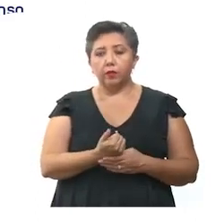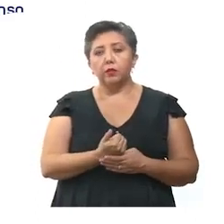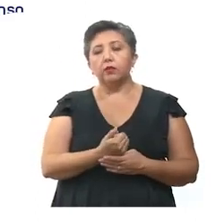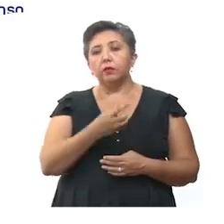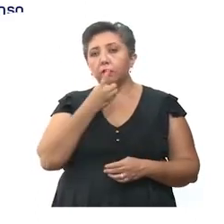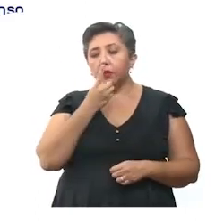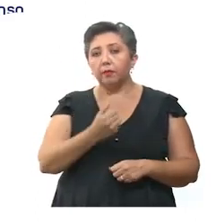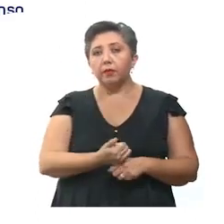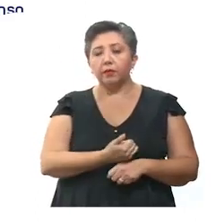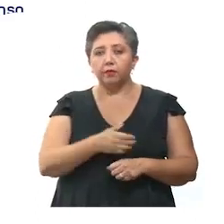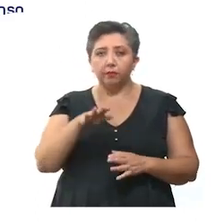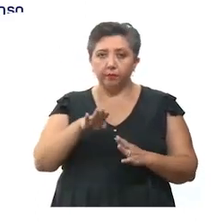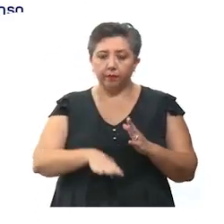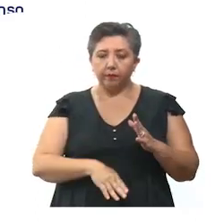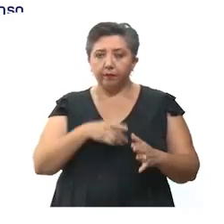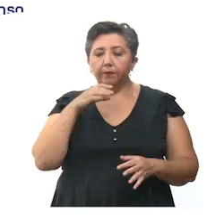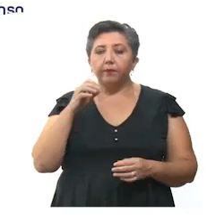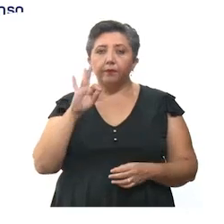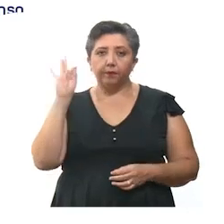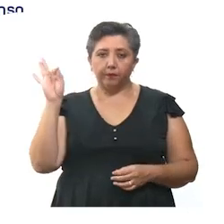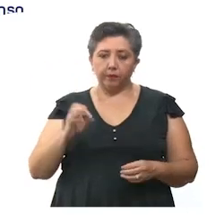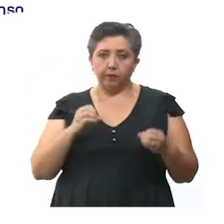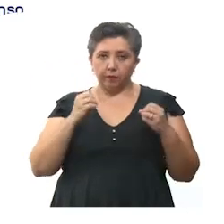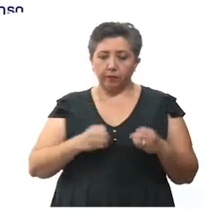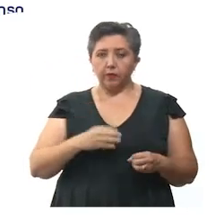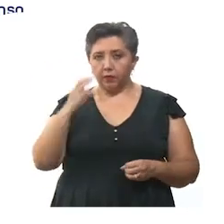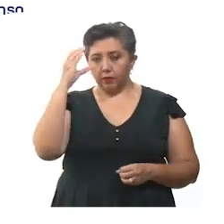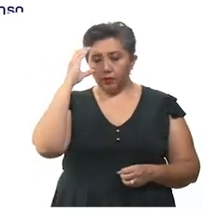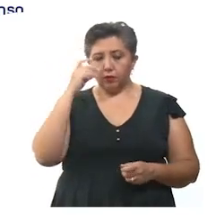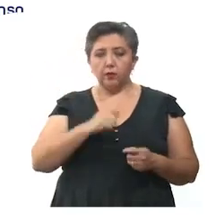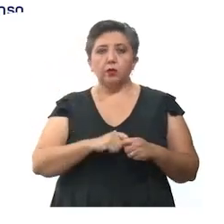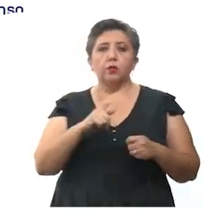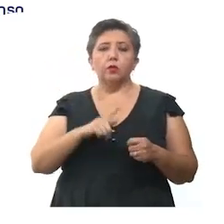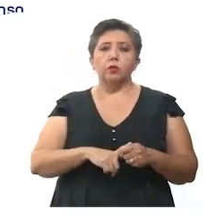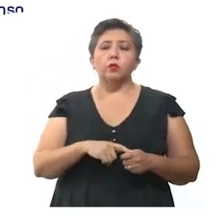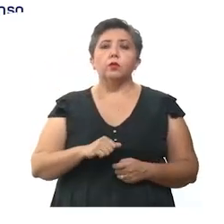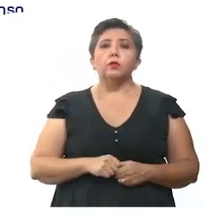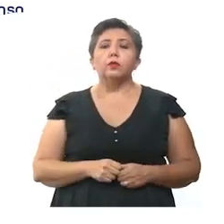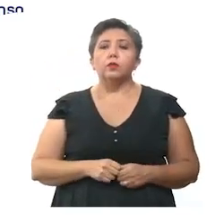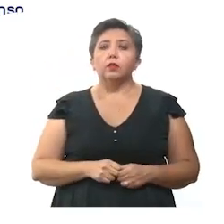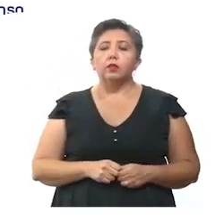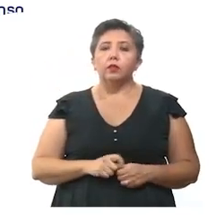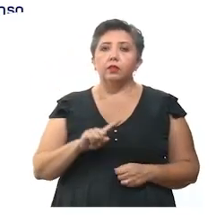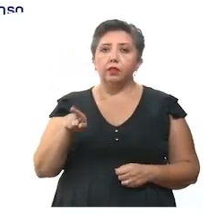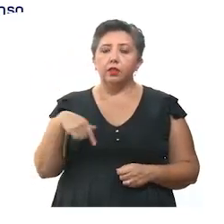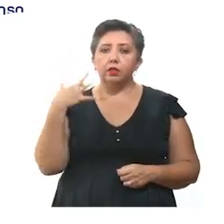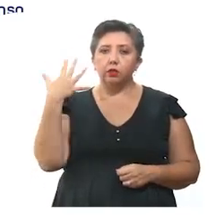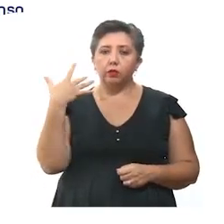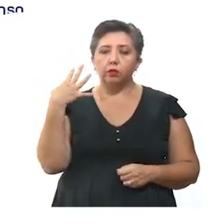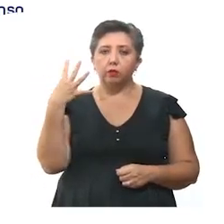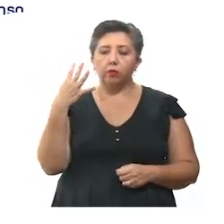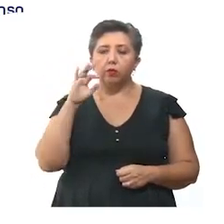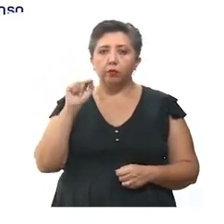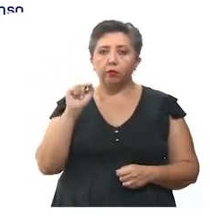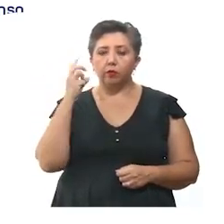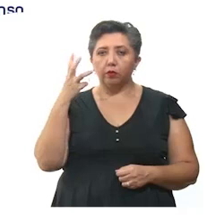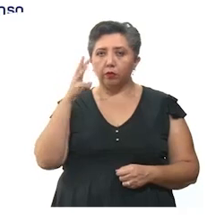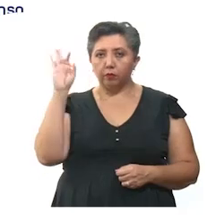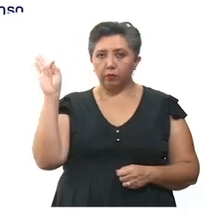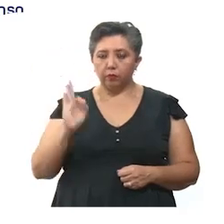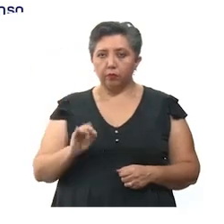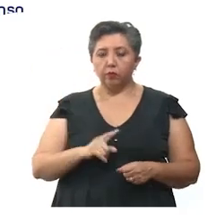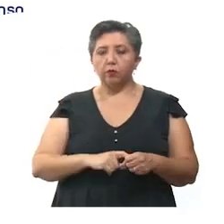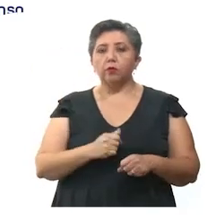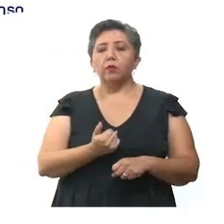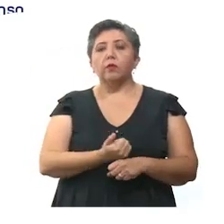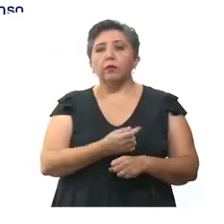en descenso. El porcentaje de ocupación de camas de hospitalización total COVID y no COVID es del 54.3%. Está